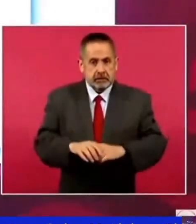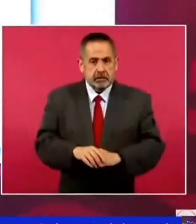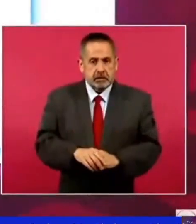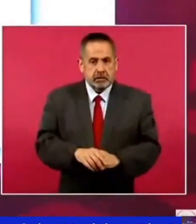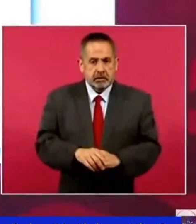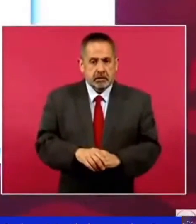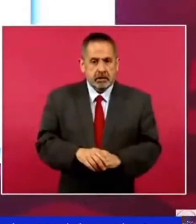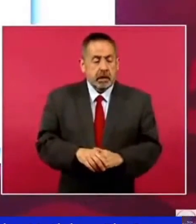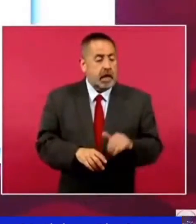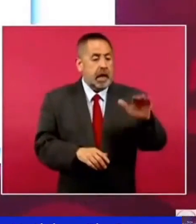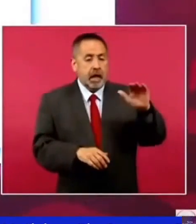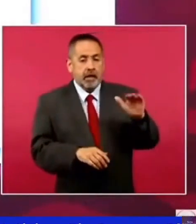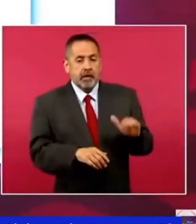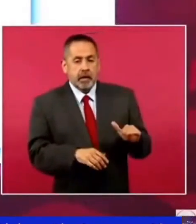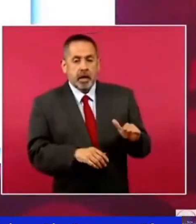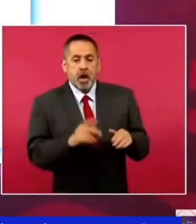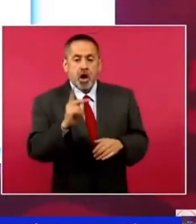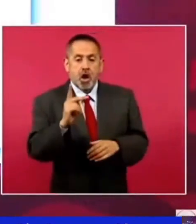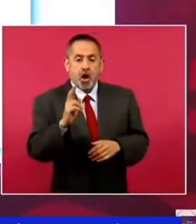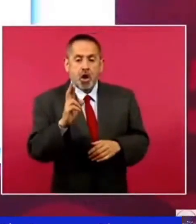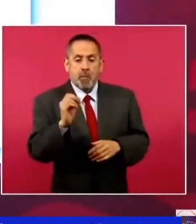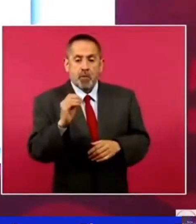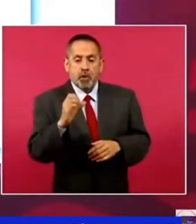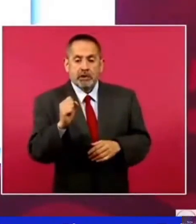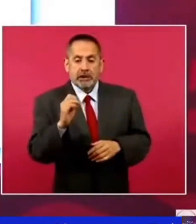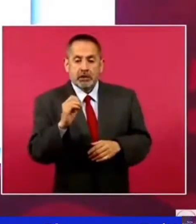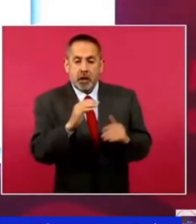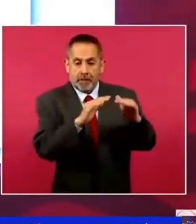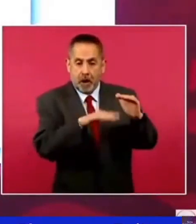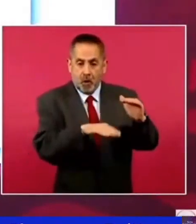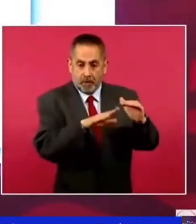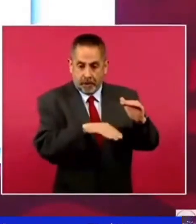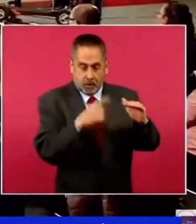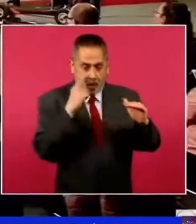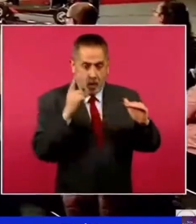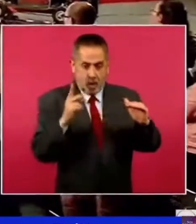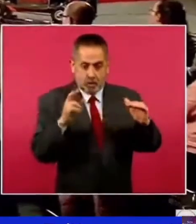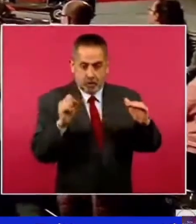Sí, pero este es proceso.